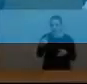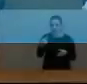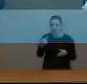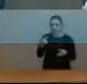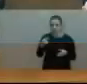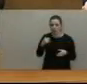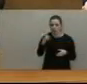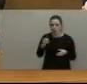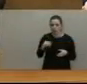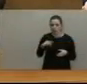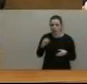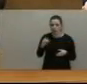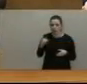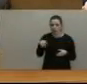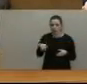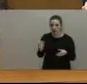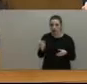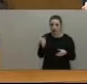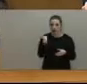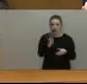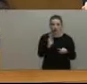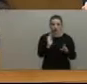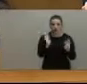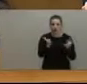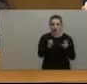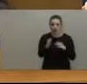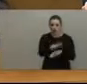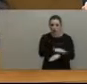Al Consejo de Gobierno. Señoría, tiene la palabra.